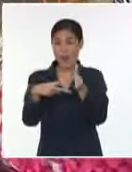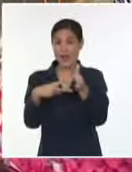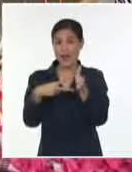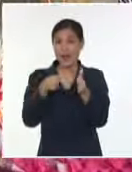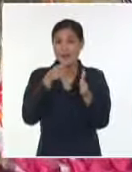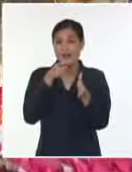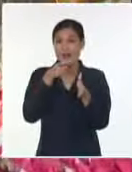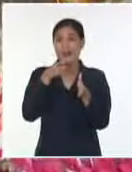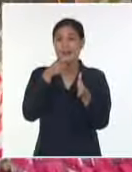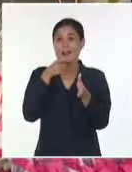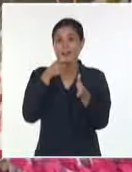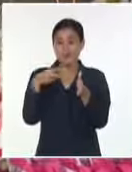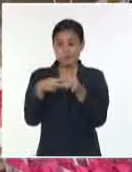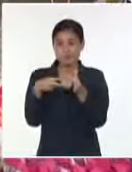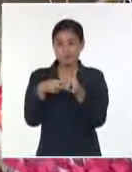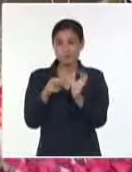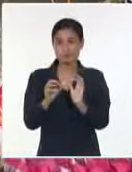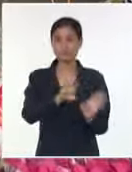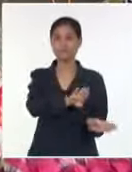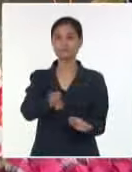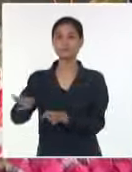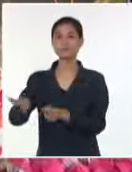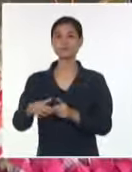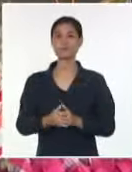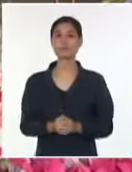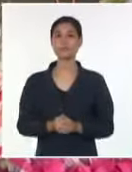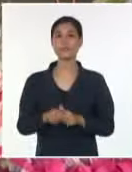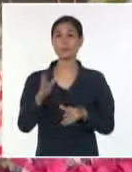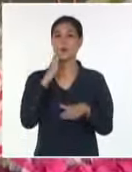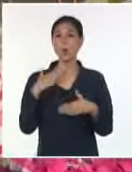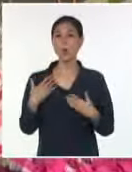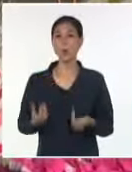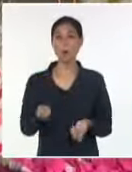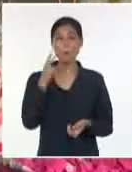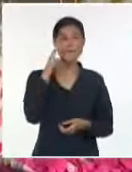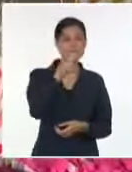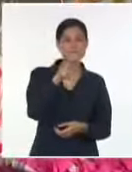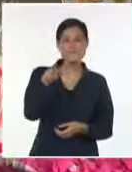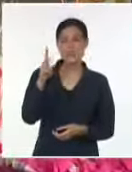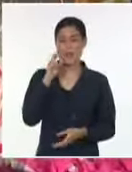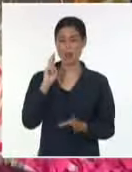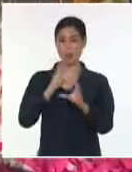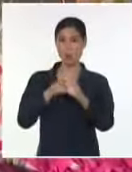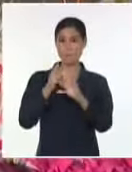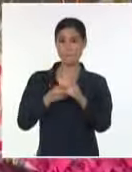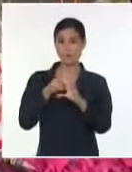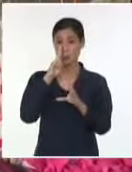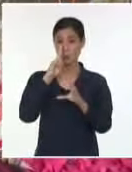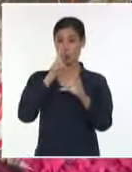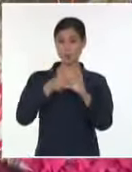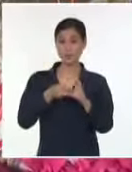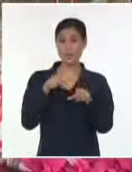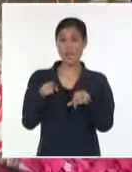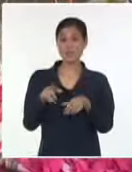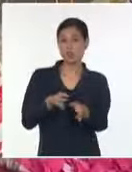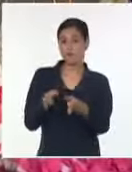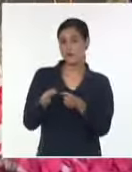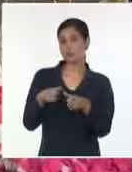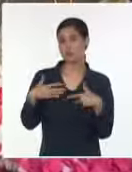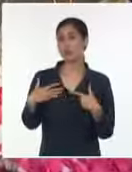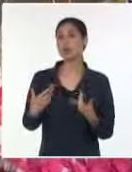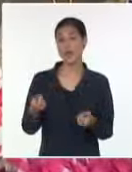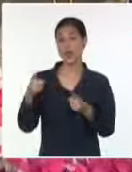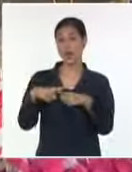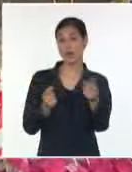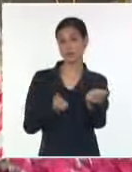trabajo es el registro, la automatización del registro de combustible, cuya función lo que hace es así, automatizar